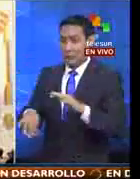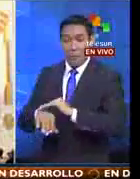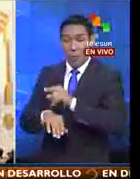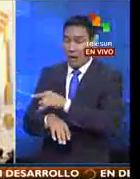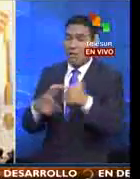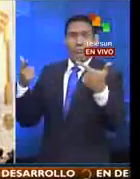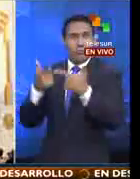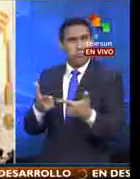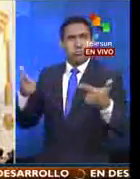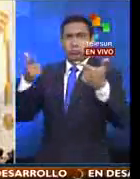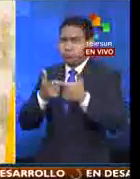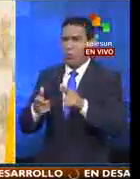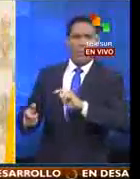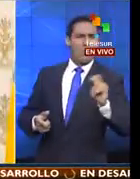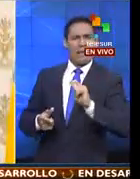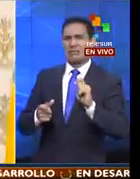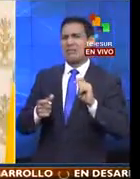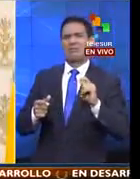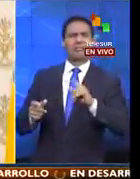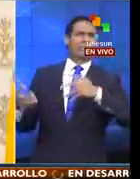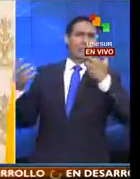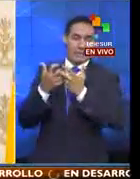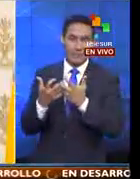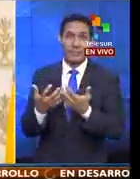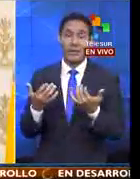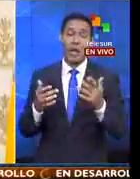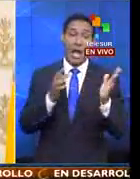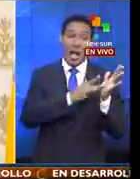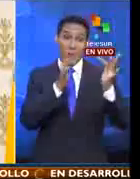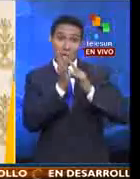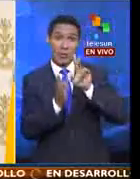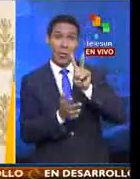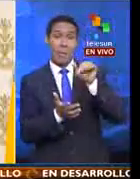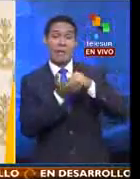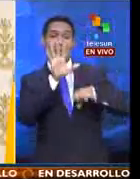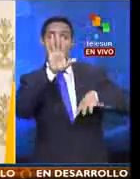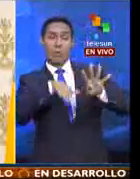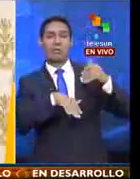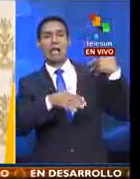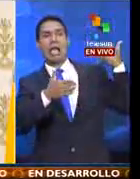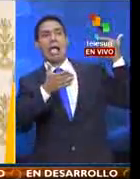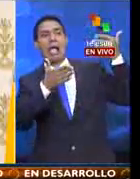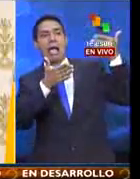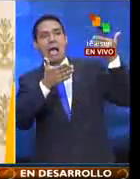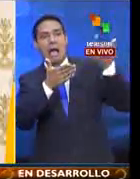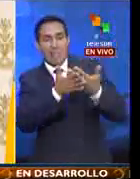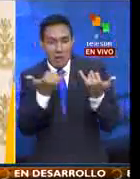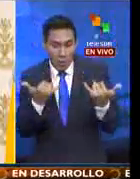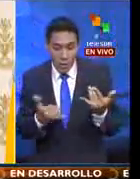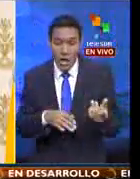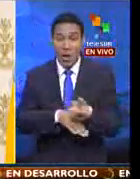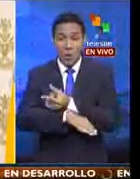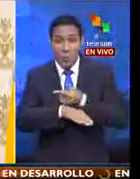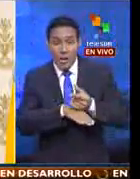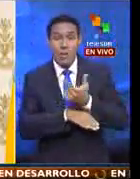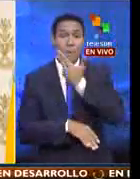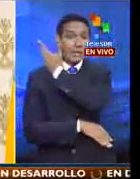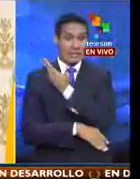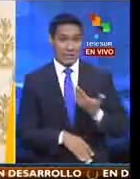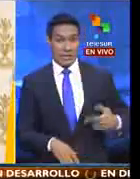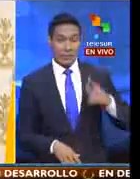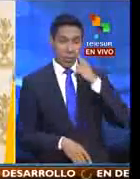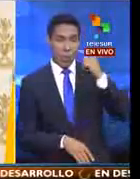de todos estos meses de conflicto. Le recordamos, desde abril de 2014, el gobierno del presidente ucraniano